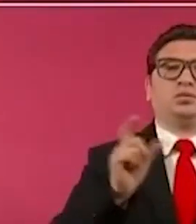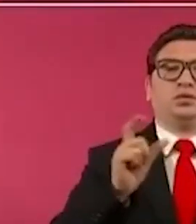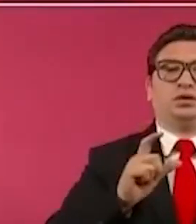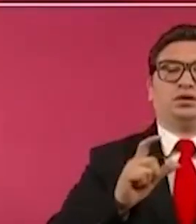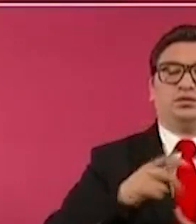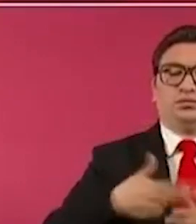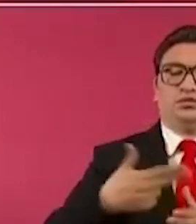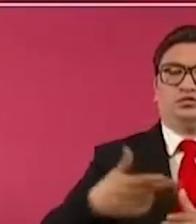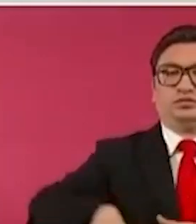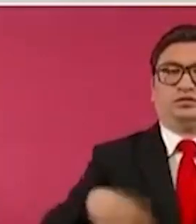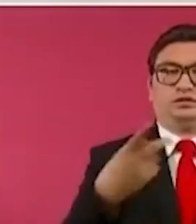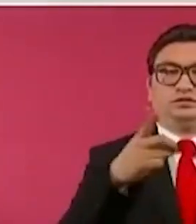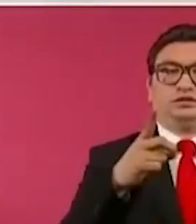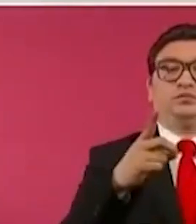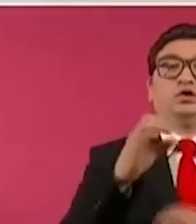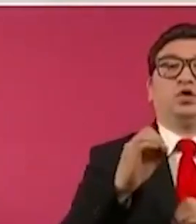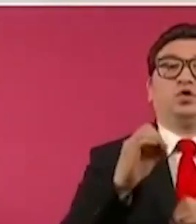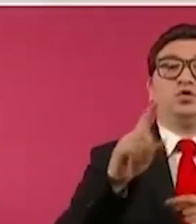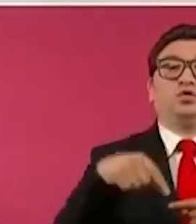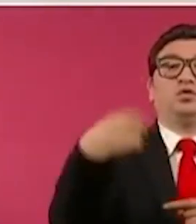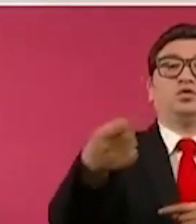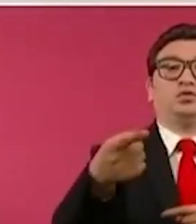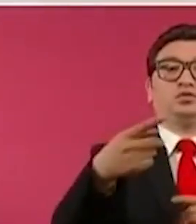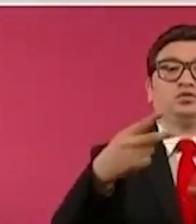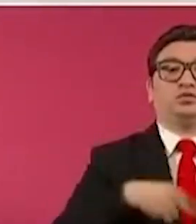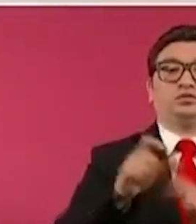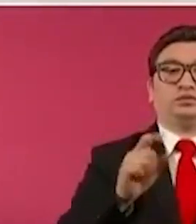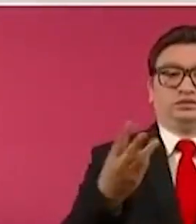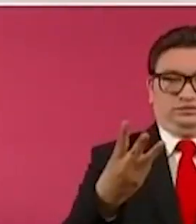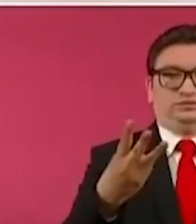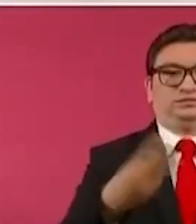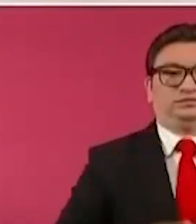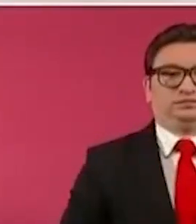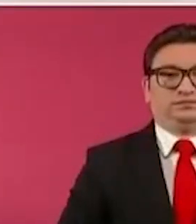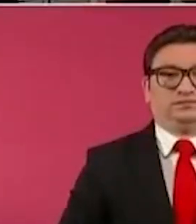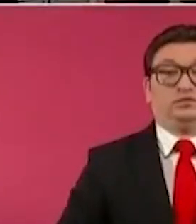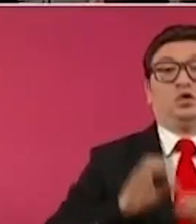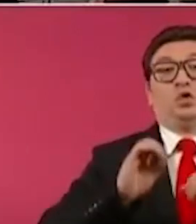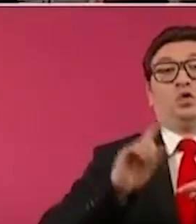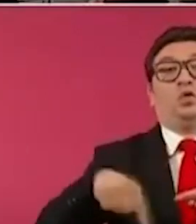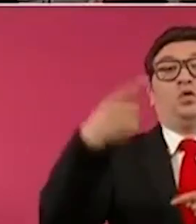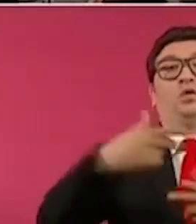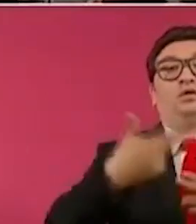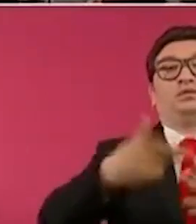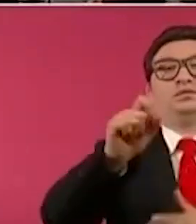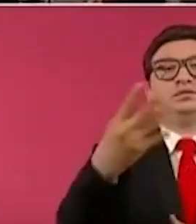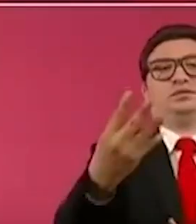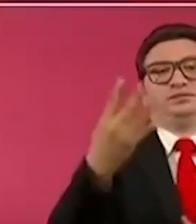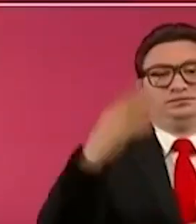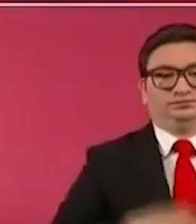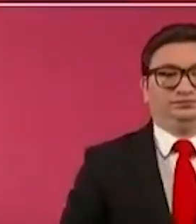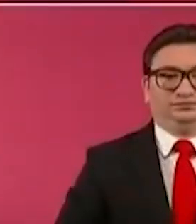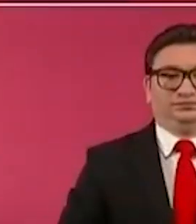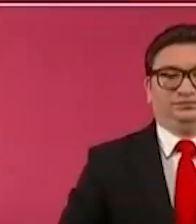este año o en el 23 al 23 o hasta el 24 o hasta el 24. Sí, sí dice.